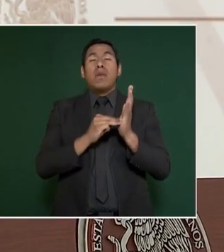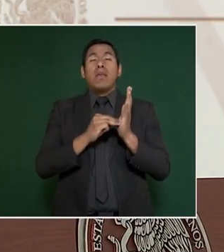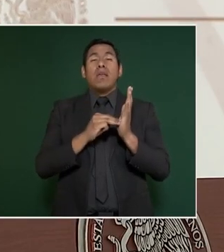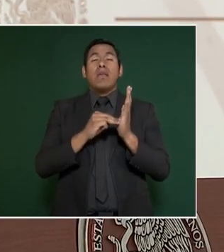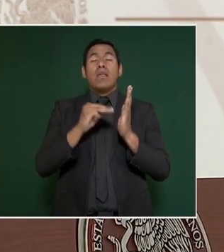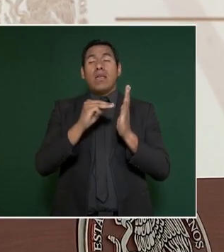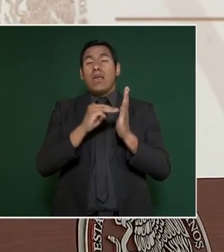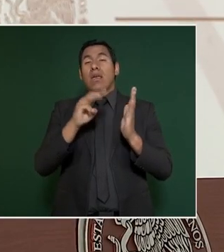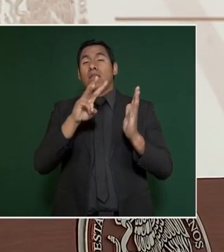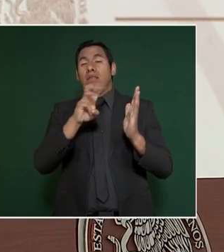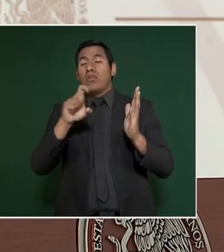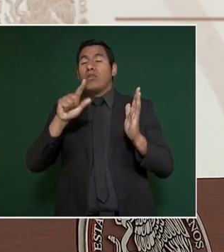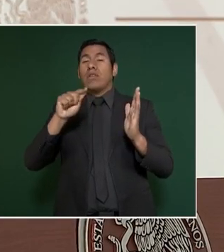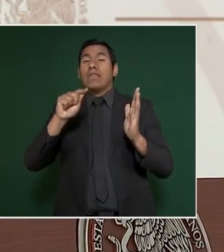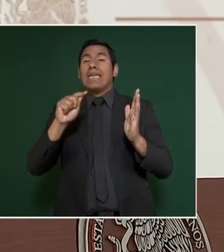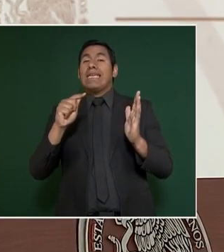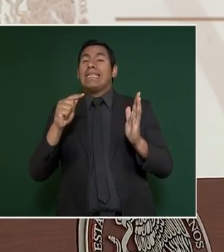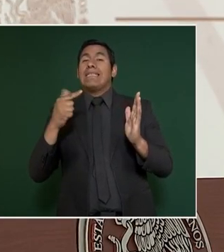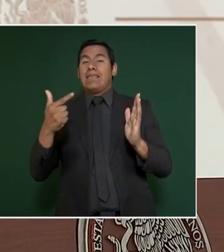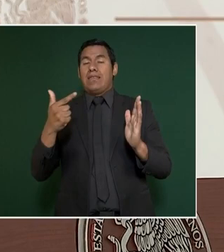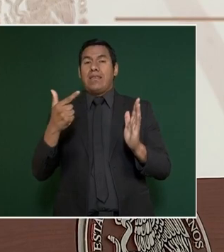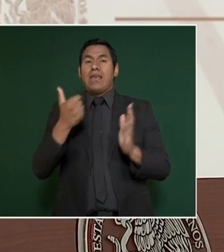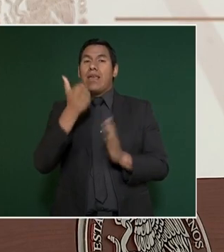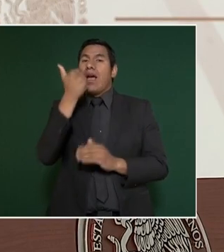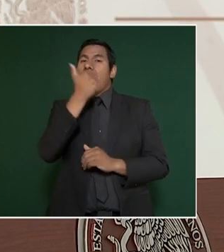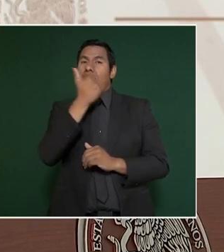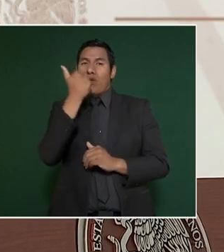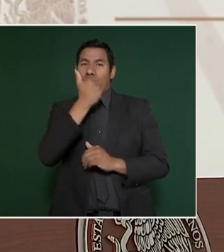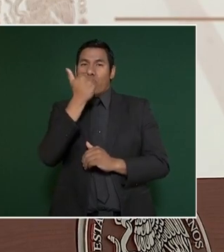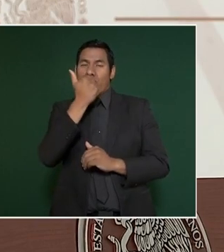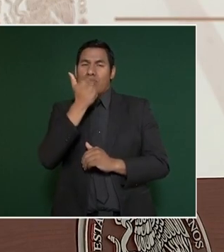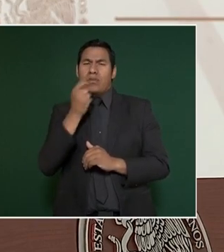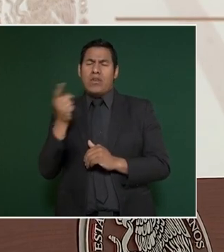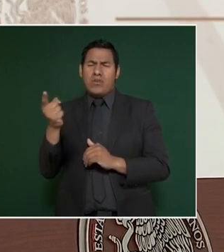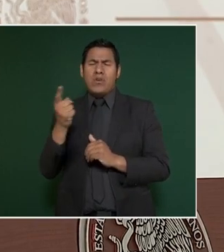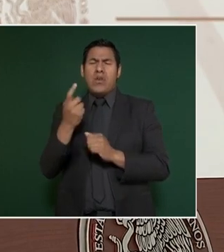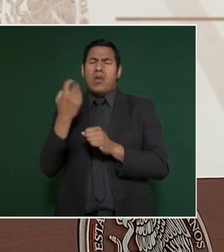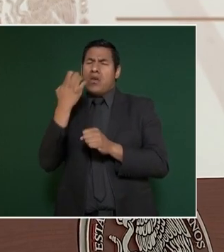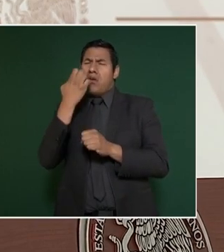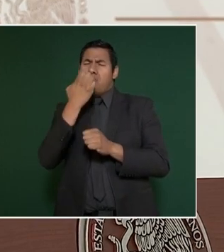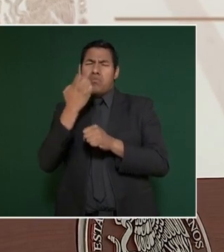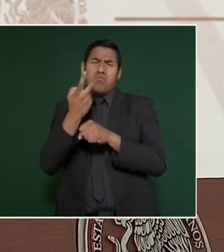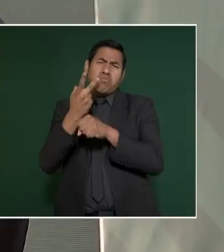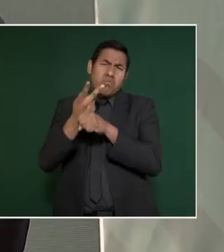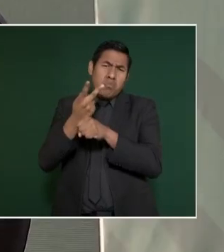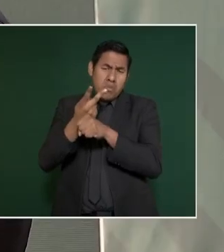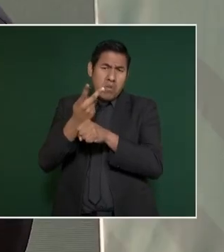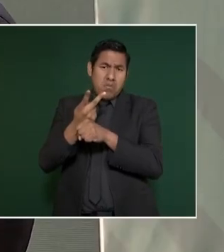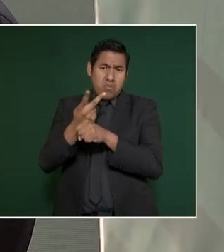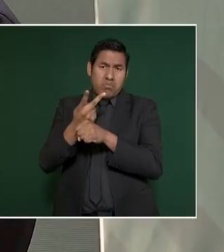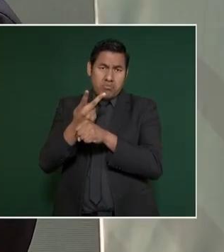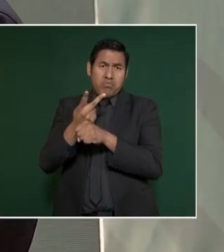377 estudiantes de nivel medio superior de